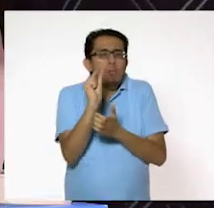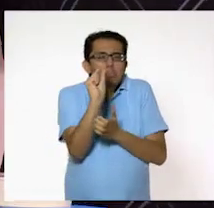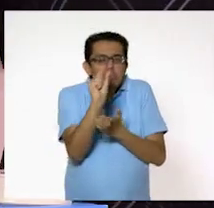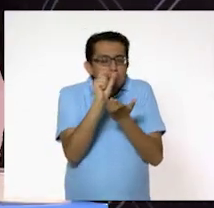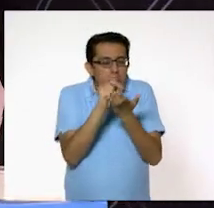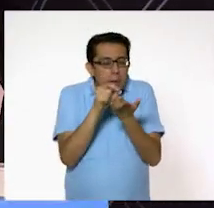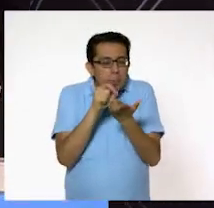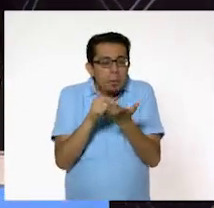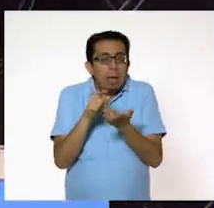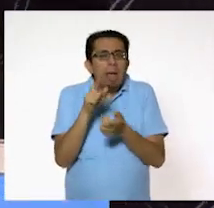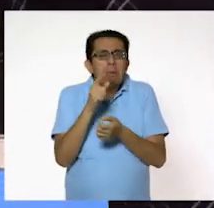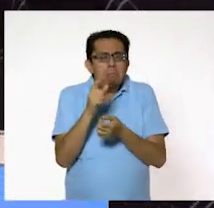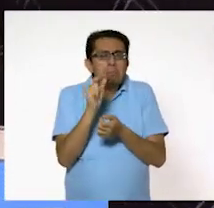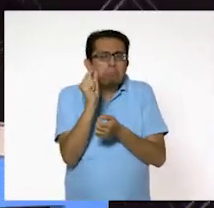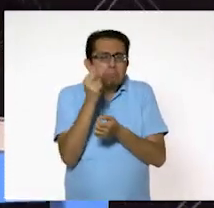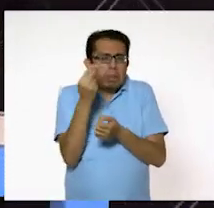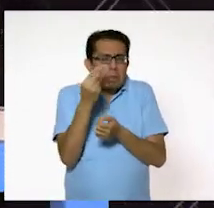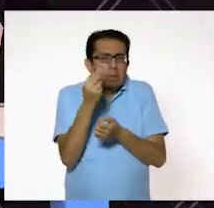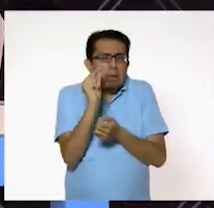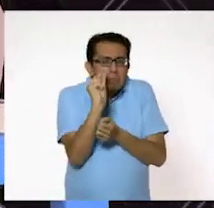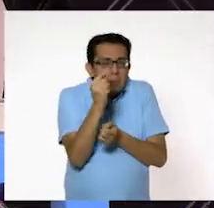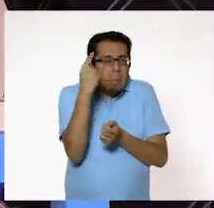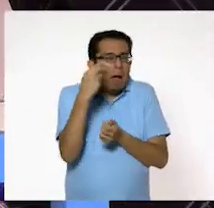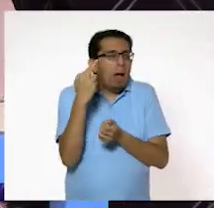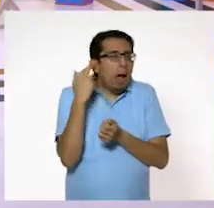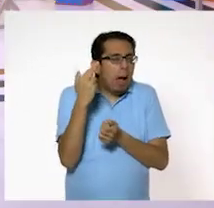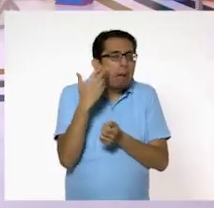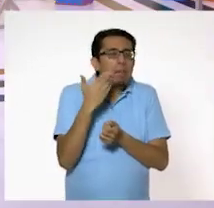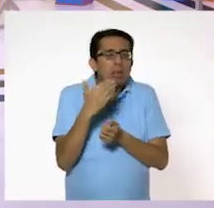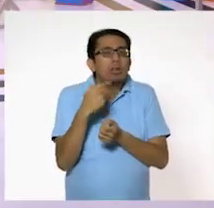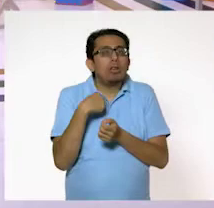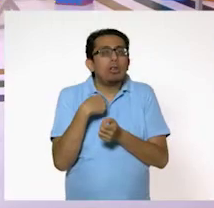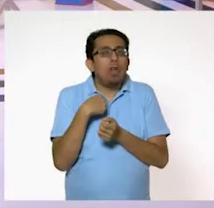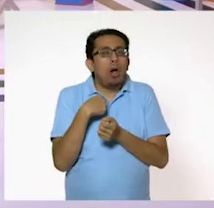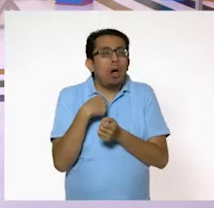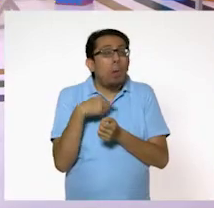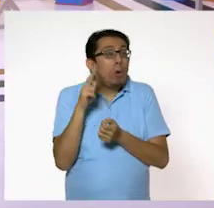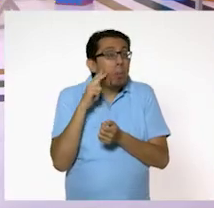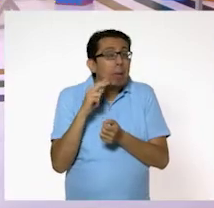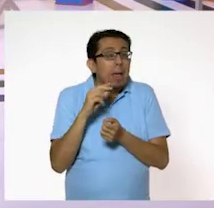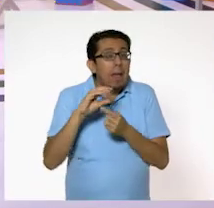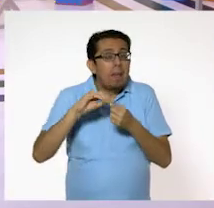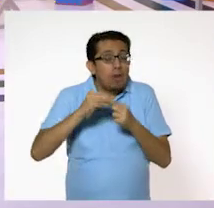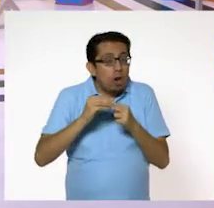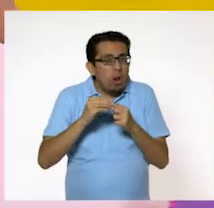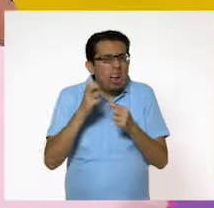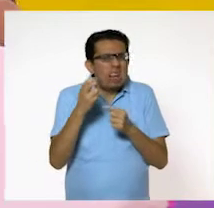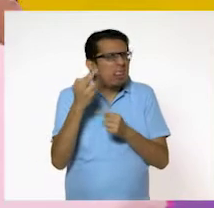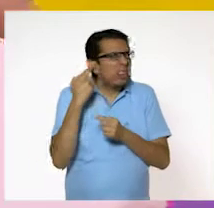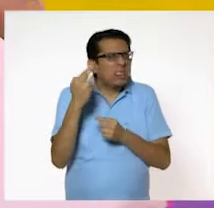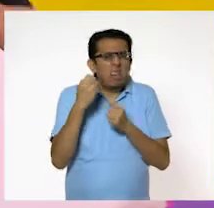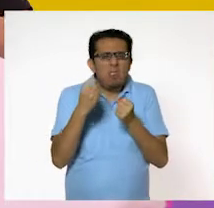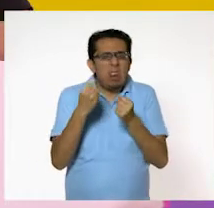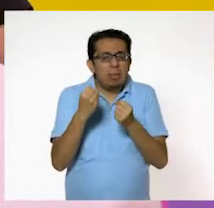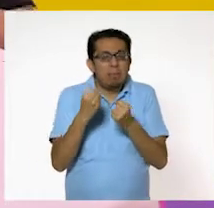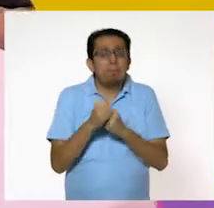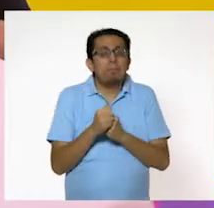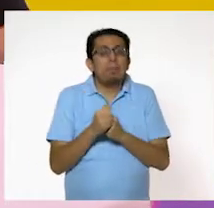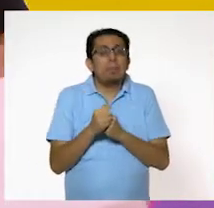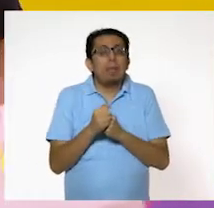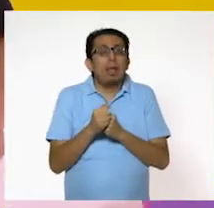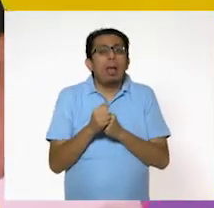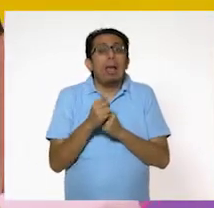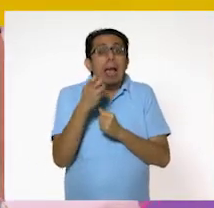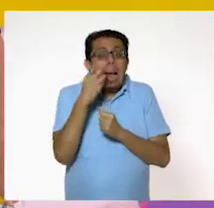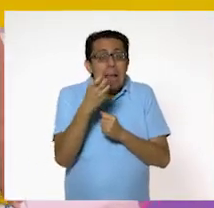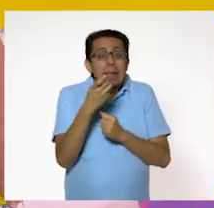chiquita para que tenga buen sonido. Yo lo probé con frijol y era como que mucho ruido. Entonces hay que seguir bien las instrucciones. Por algo dice